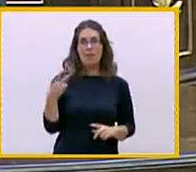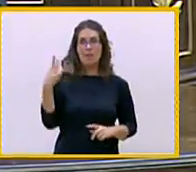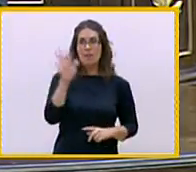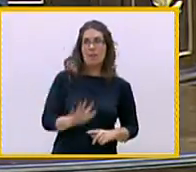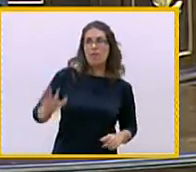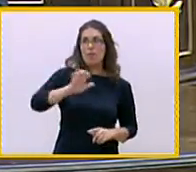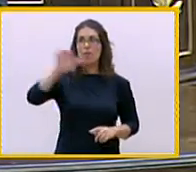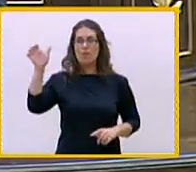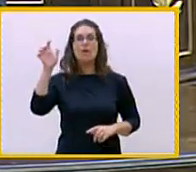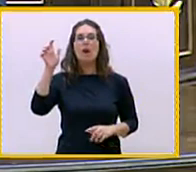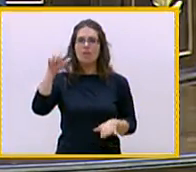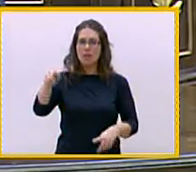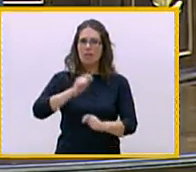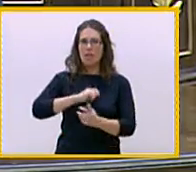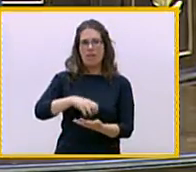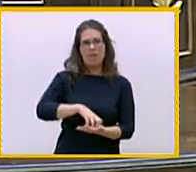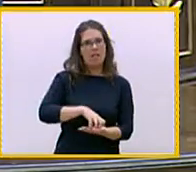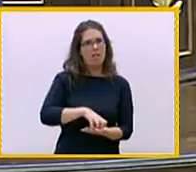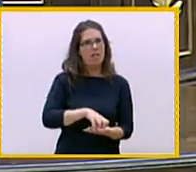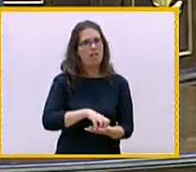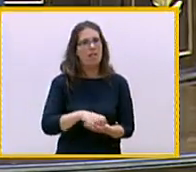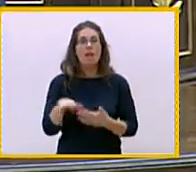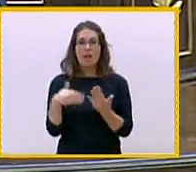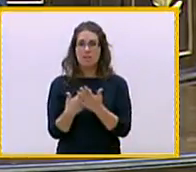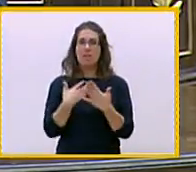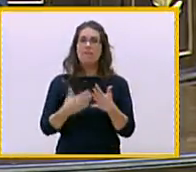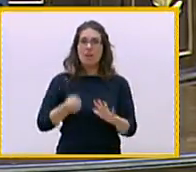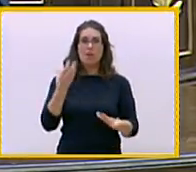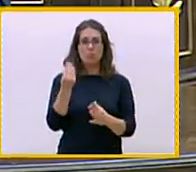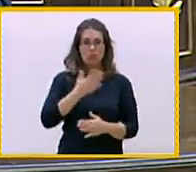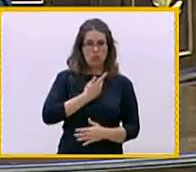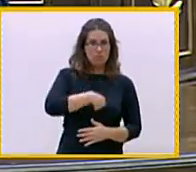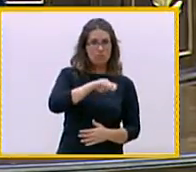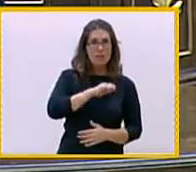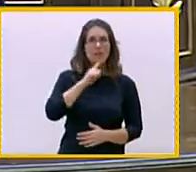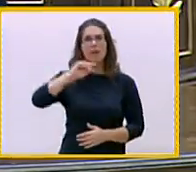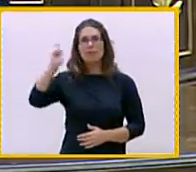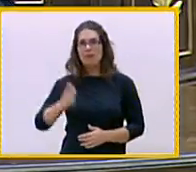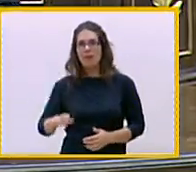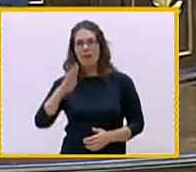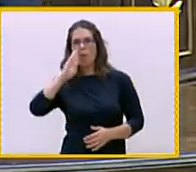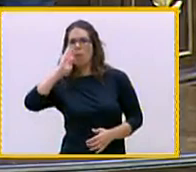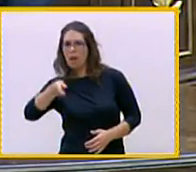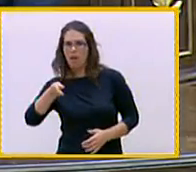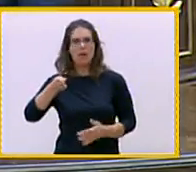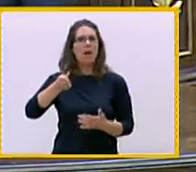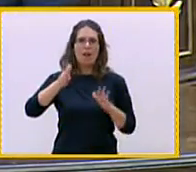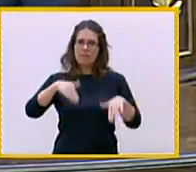diferenciales de deuda de algunos países como el nuestro, Italia o Bélgica, encareciendo la financiación